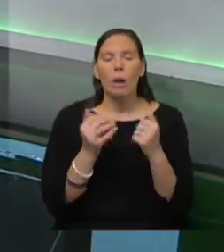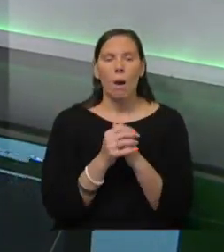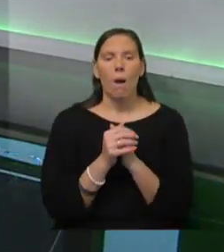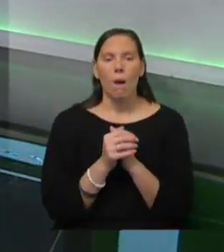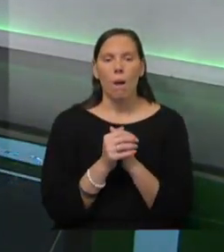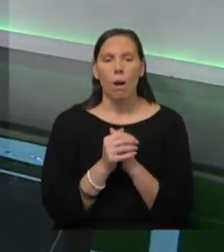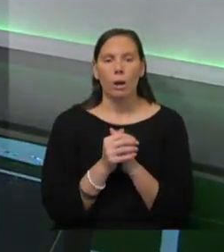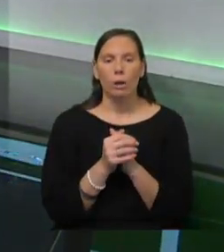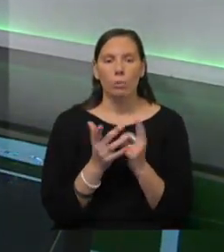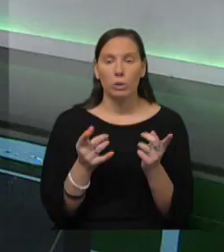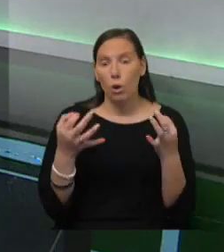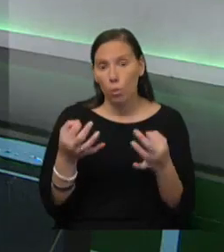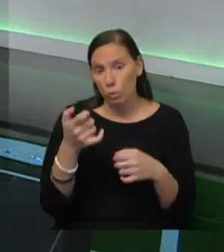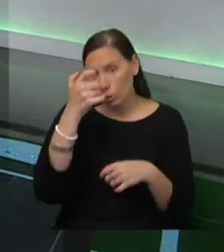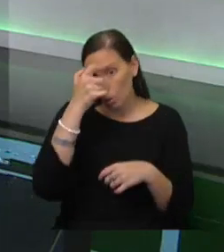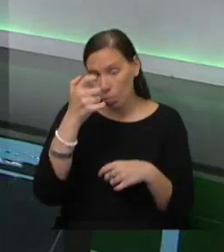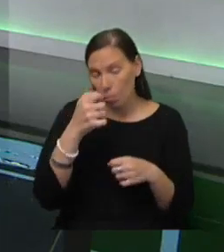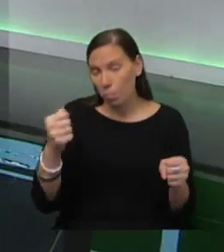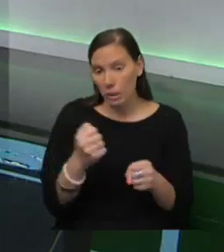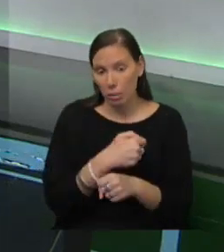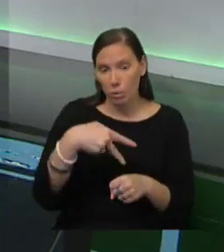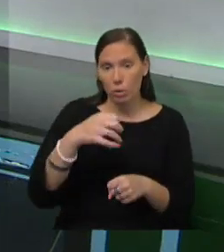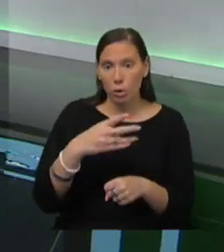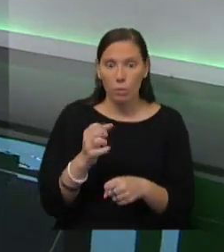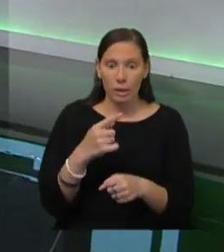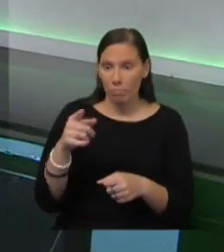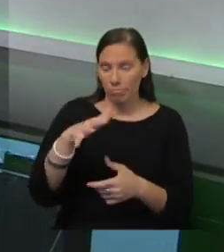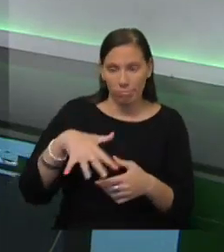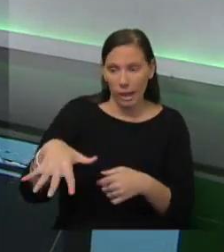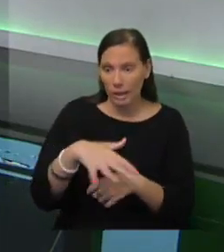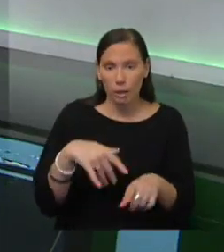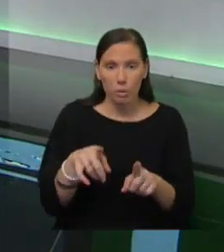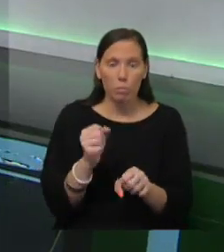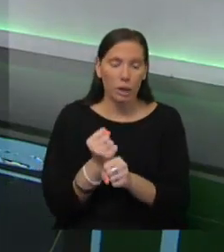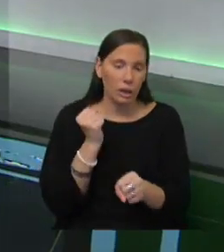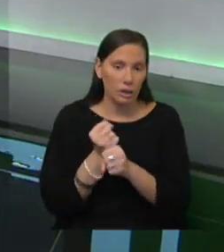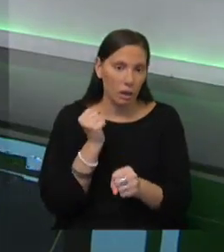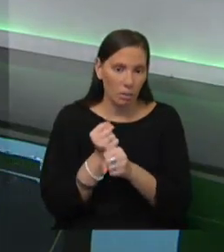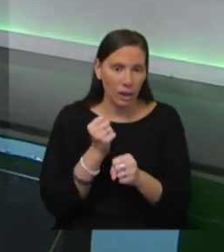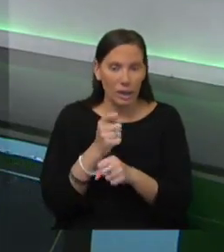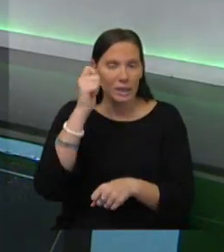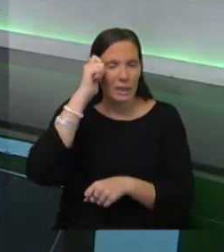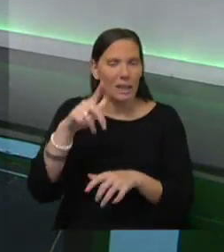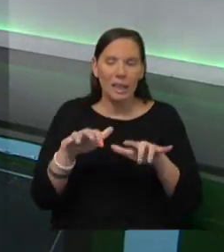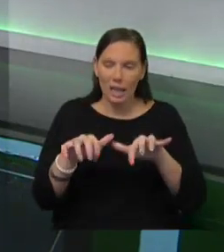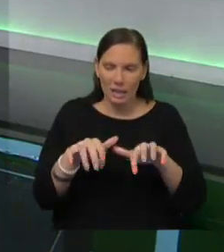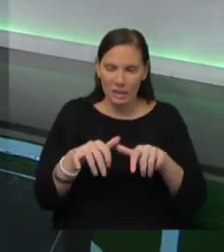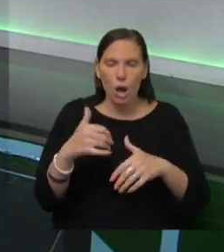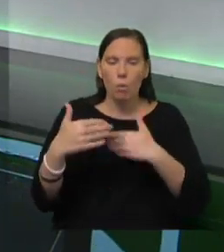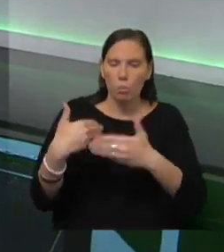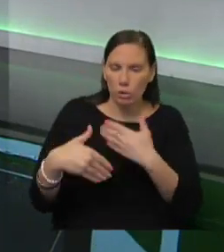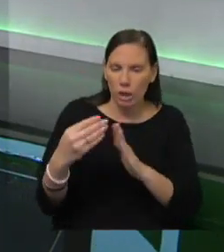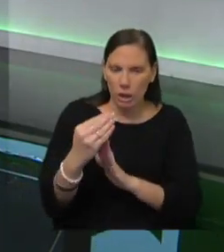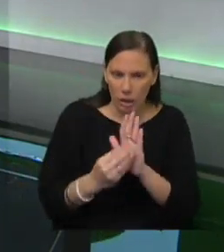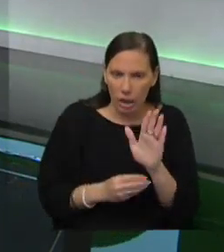cayó por por el barrio de ustedes el premio Nobel de este año el de física eh Para quienes trabajan en temas justamente de Inteligencia artificial procesamiento de datos